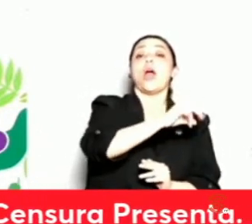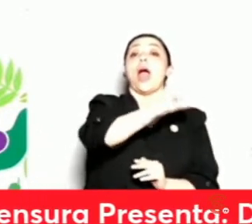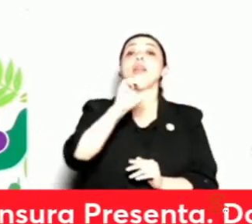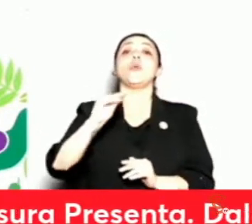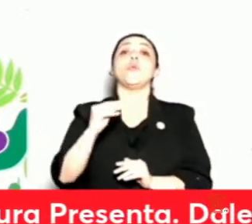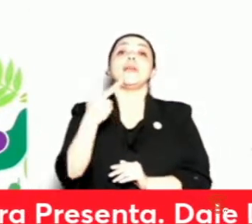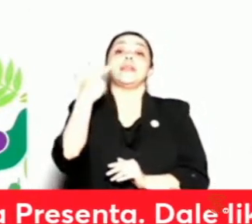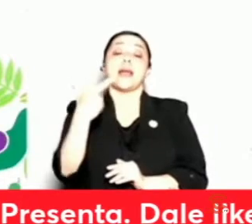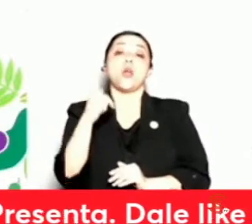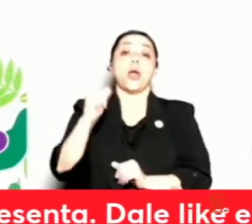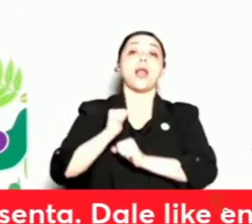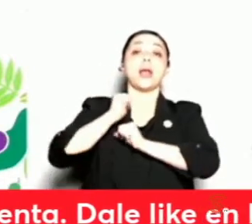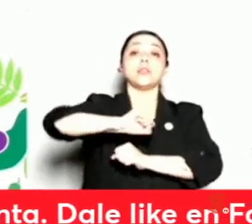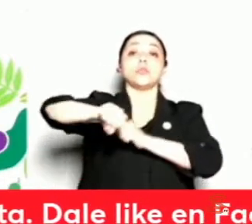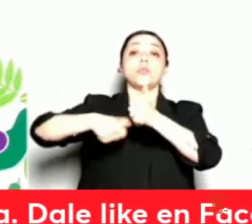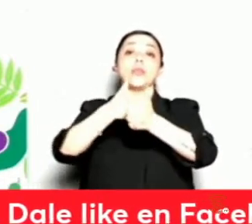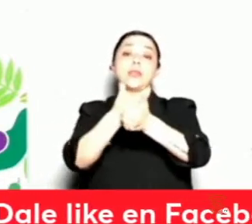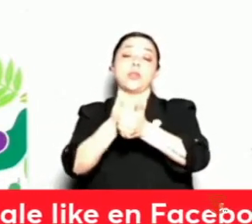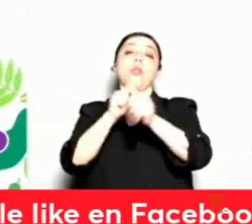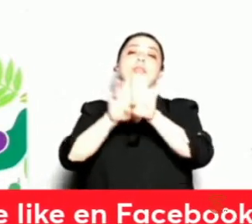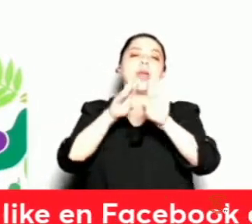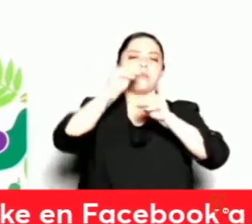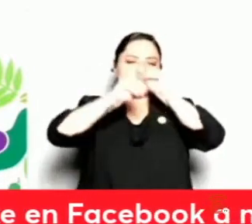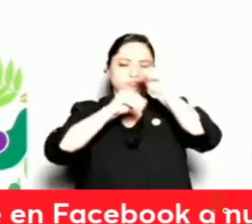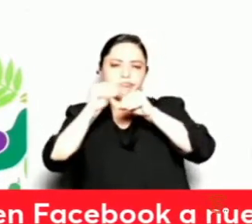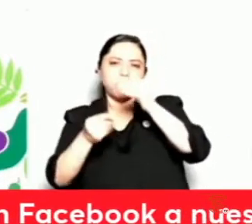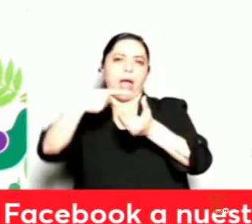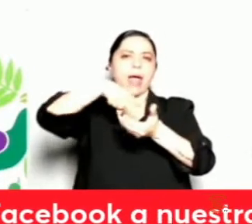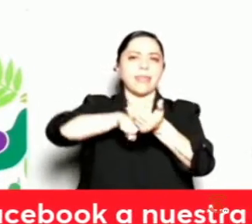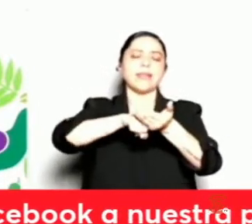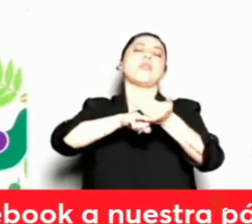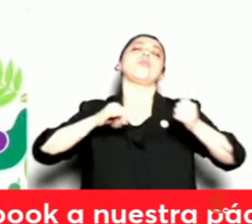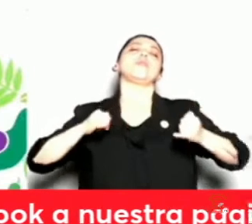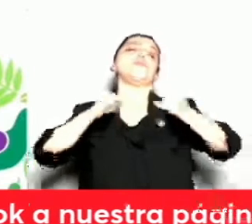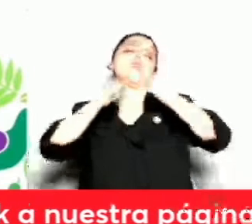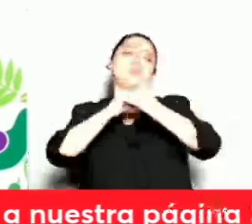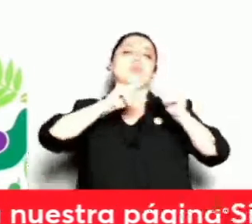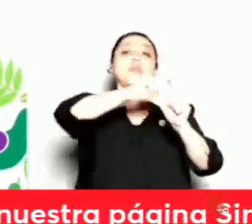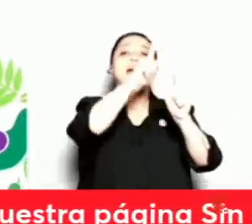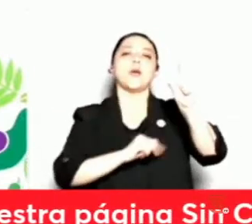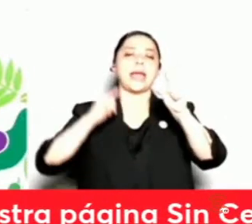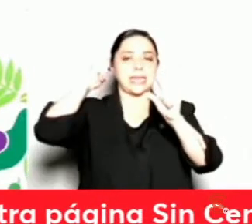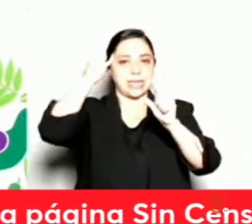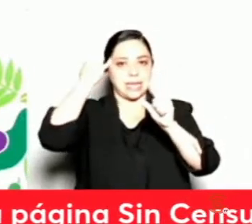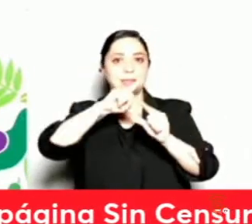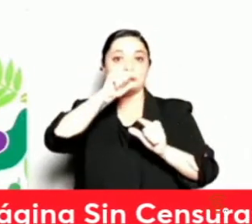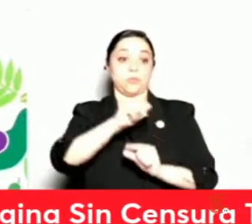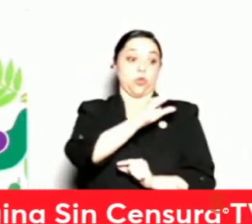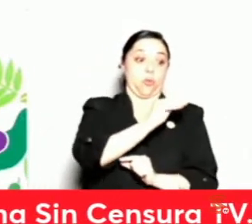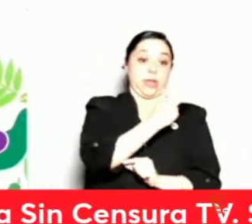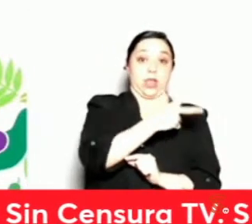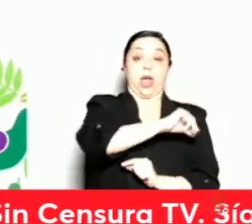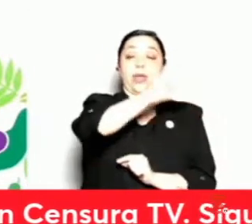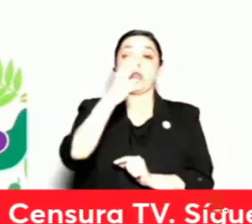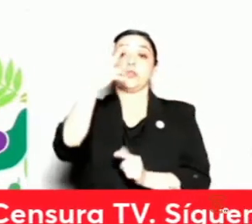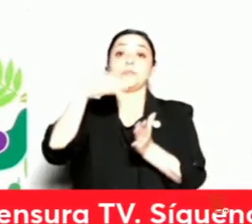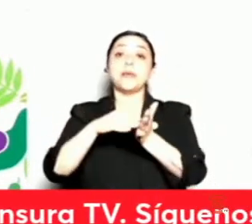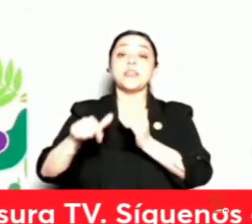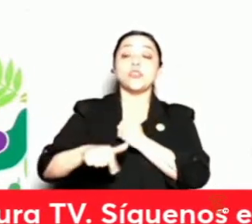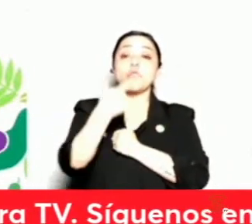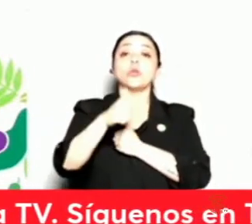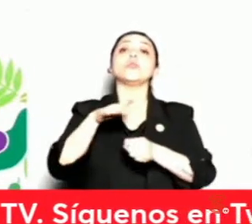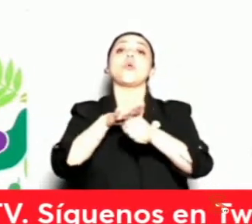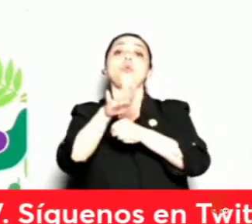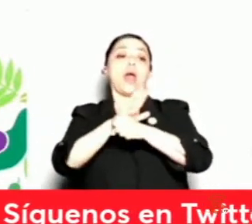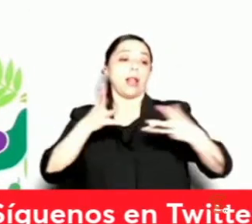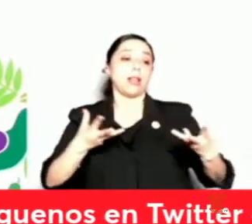fue subdirector de Antropología Jurídica del Instituto Nacional Indigenista. De 1998 a 2012 colaboró en el